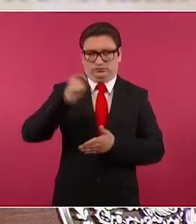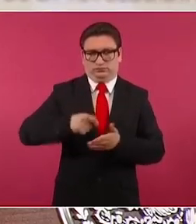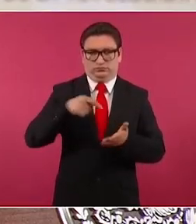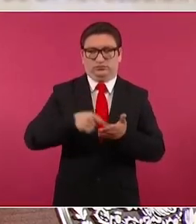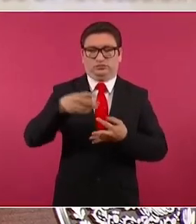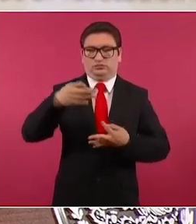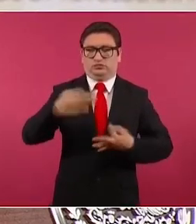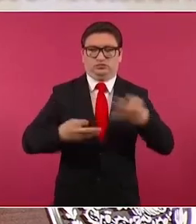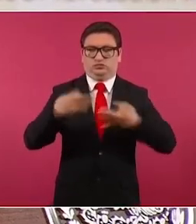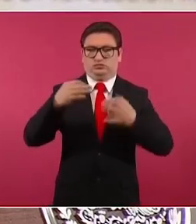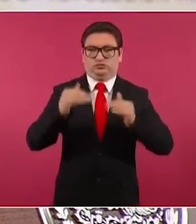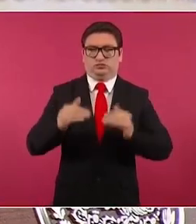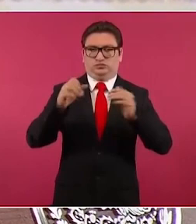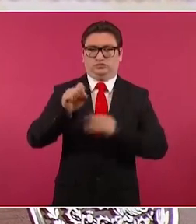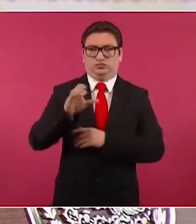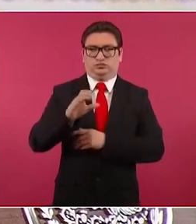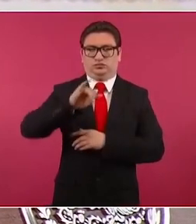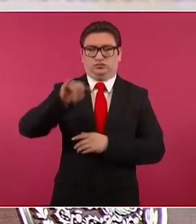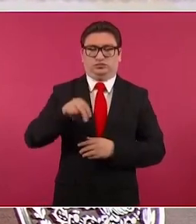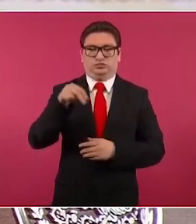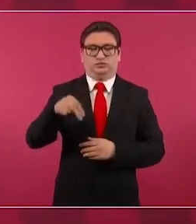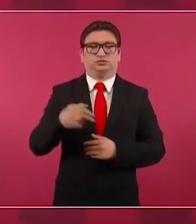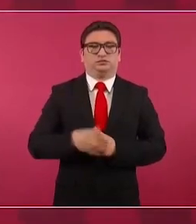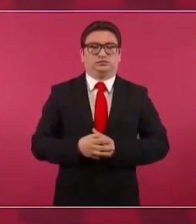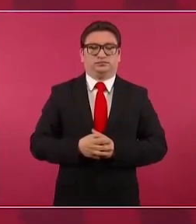de la Suprema Corte de Justicia.